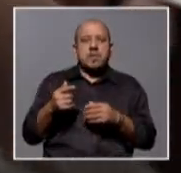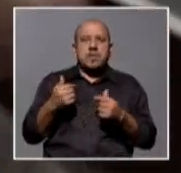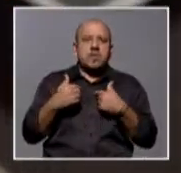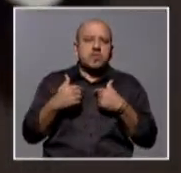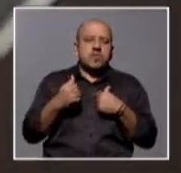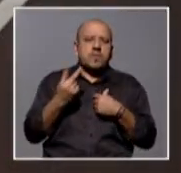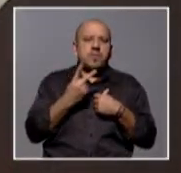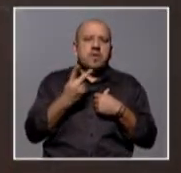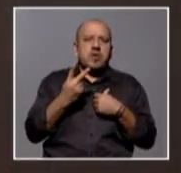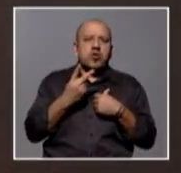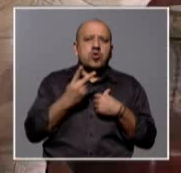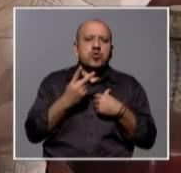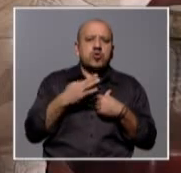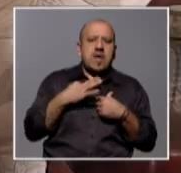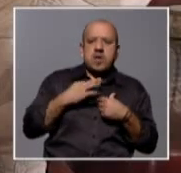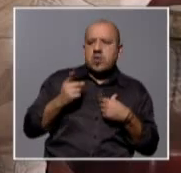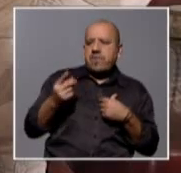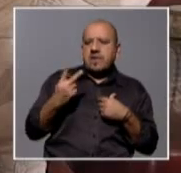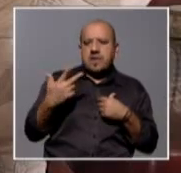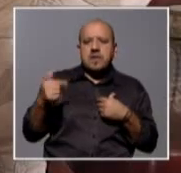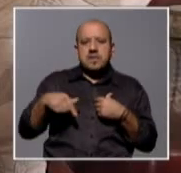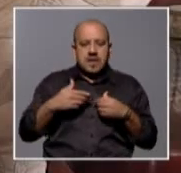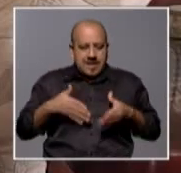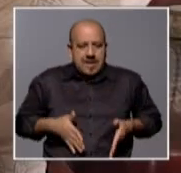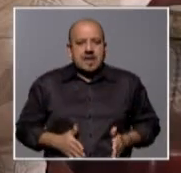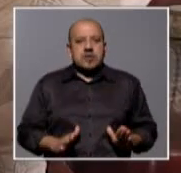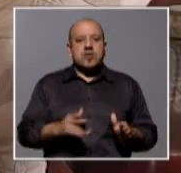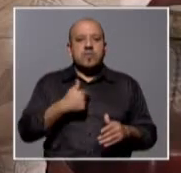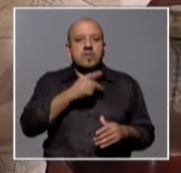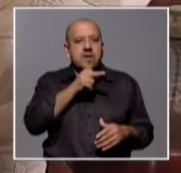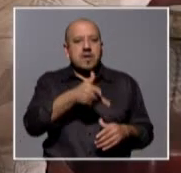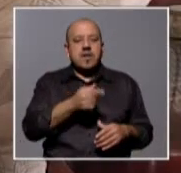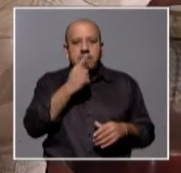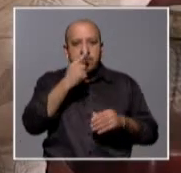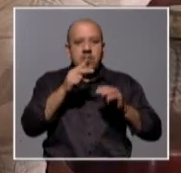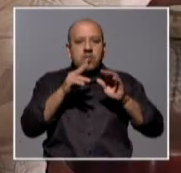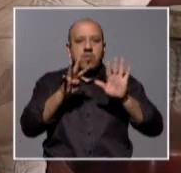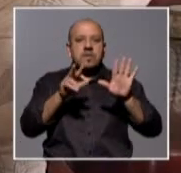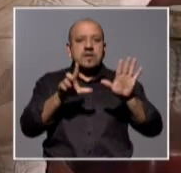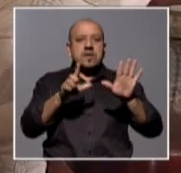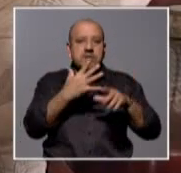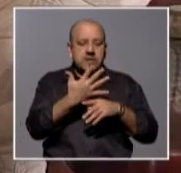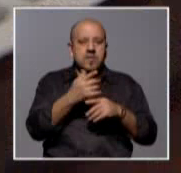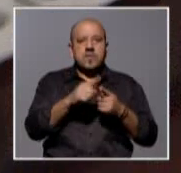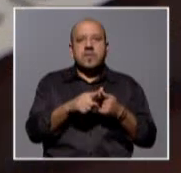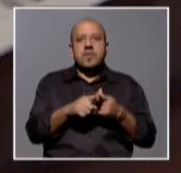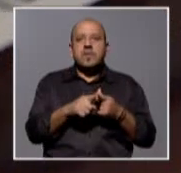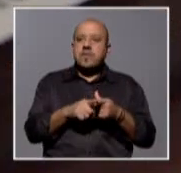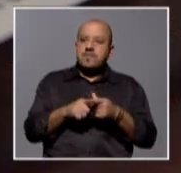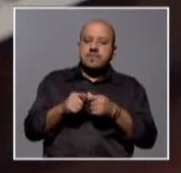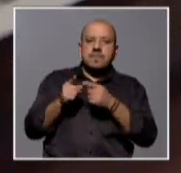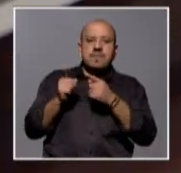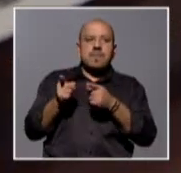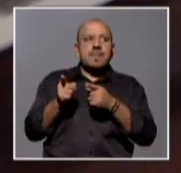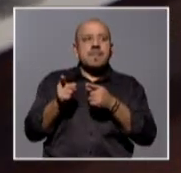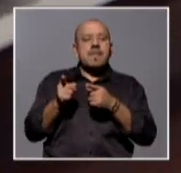teniendo yo 22 años y él 23, nació Victoria en el año 75, septiembre del 75. Él estaba en